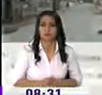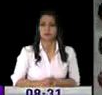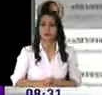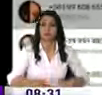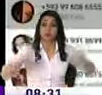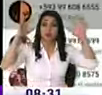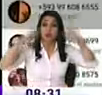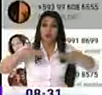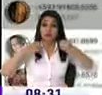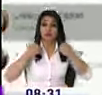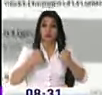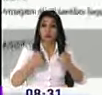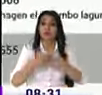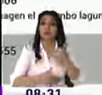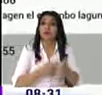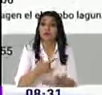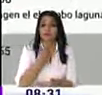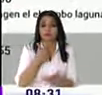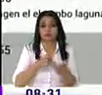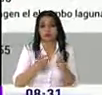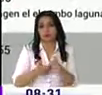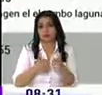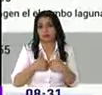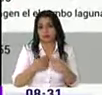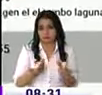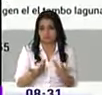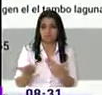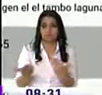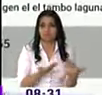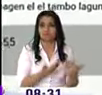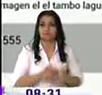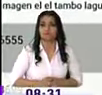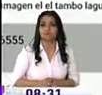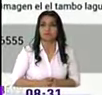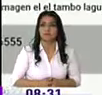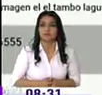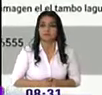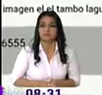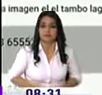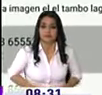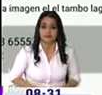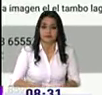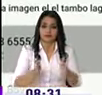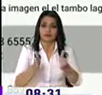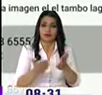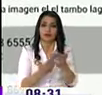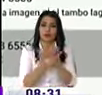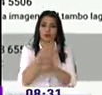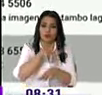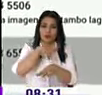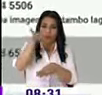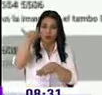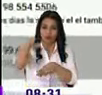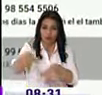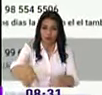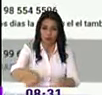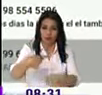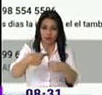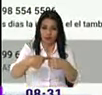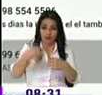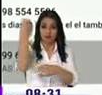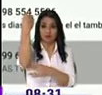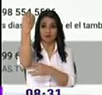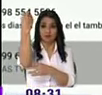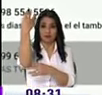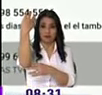manera fuerte y luego hay un problema sumamente grave. ¿Eh? En la E35 vía Colibrí es el nuevo aeropuerto, hay un semáforo en el kilómetro